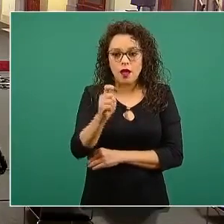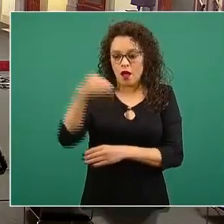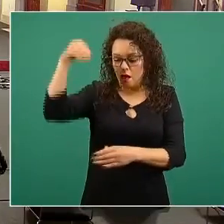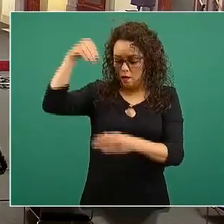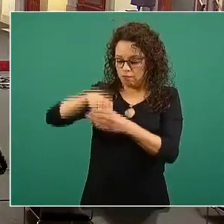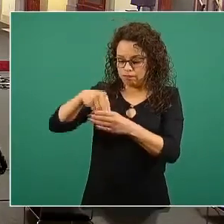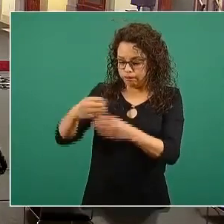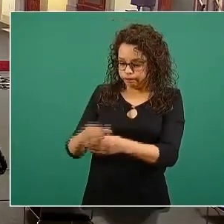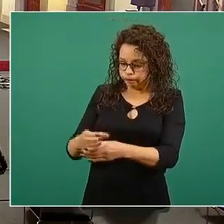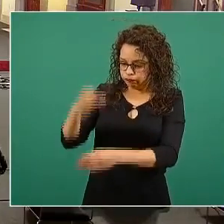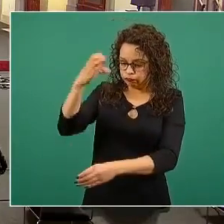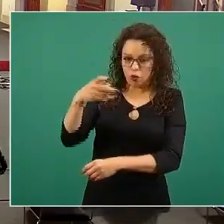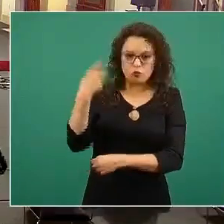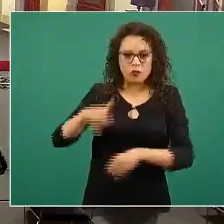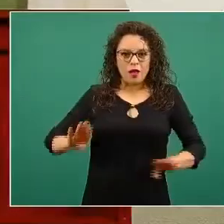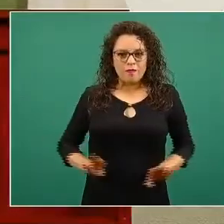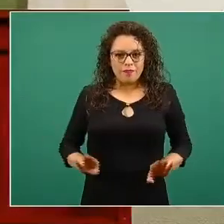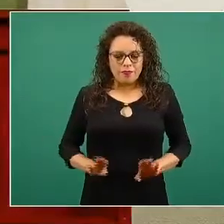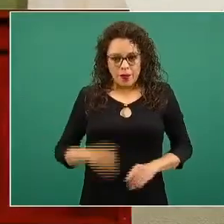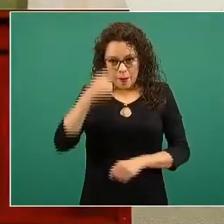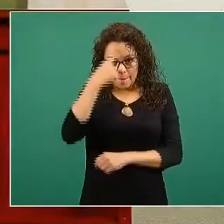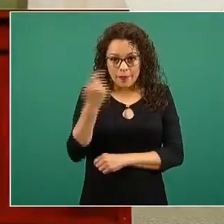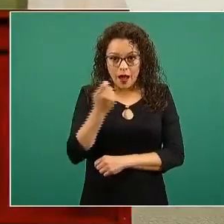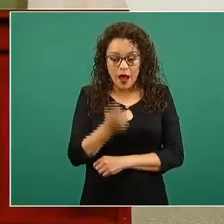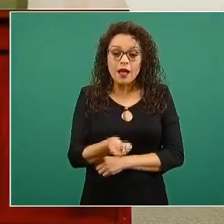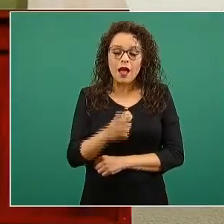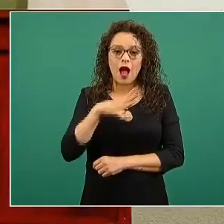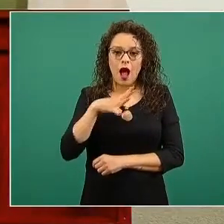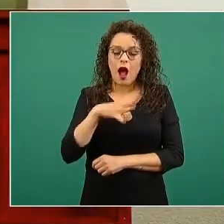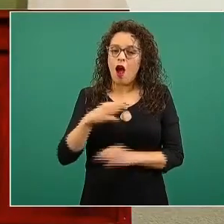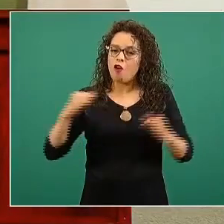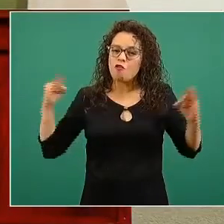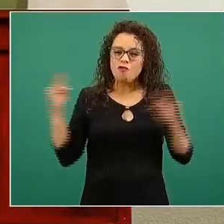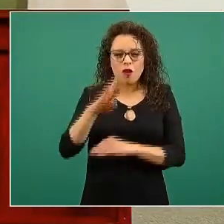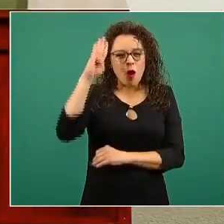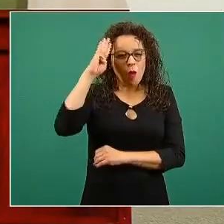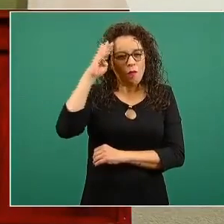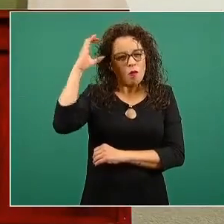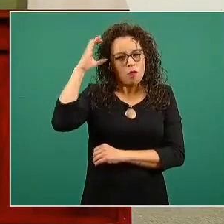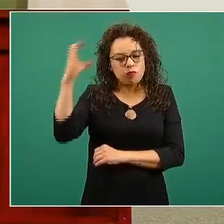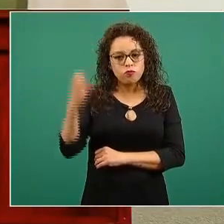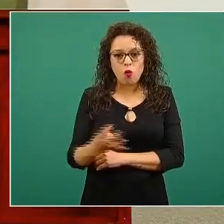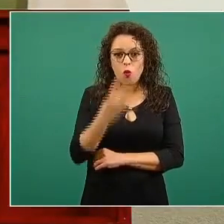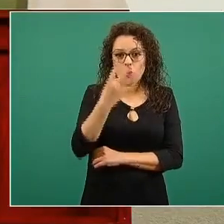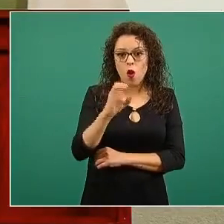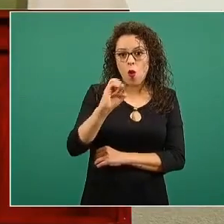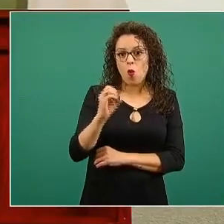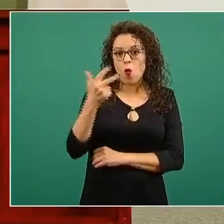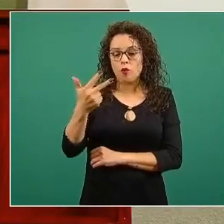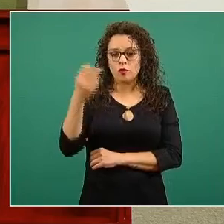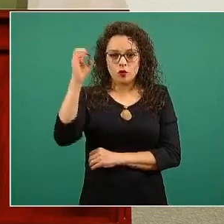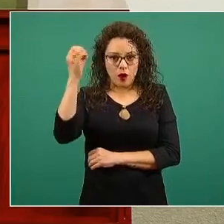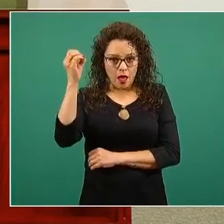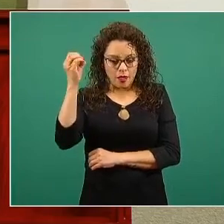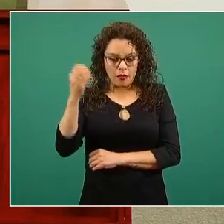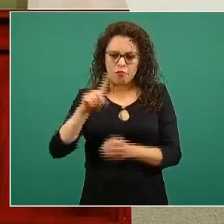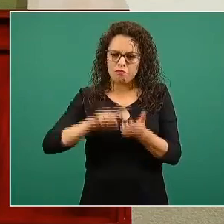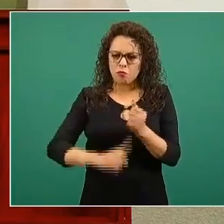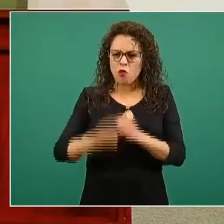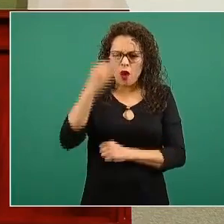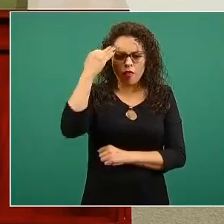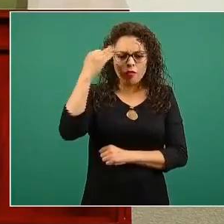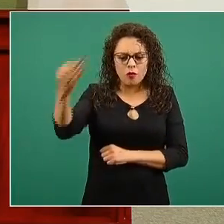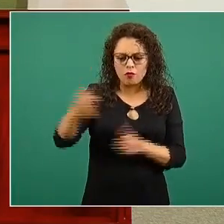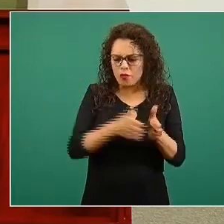las características para mantener una red de frío entre 4 y 8 grados centígrados durante una jornada de aproximadamente